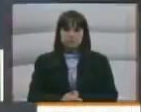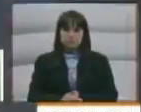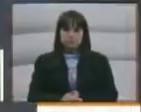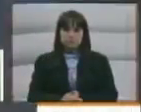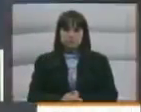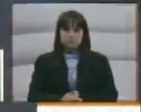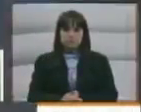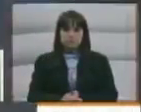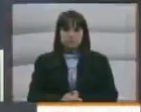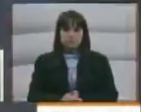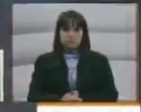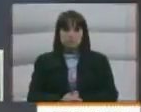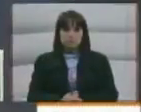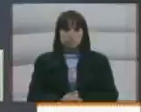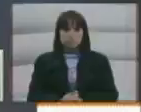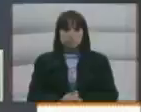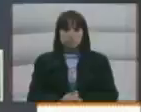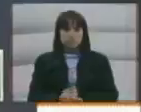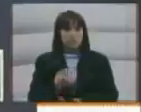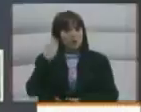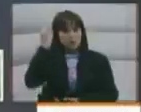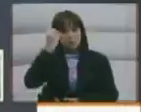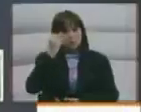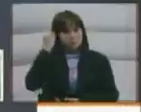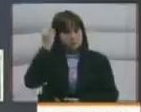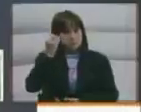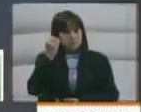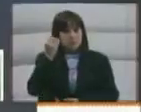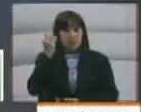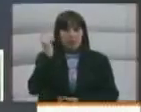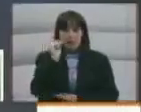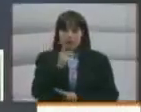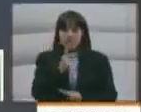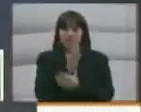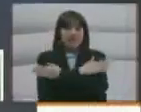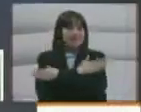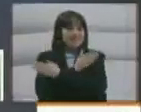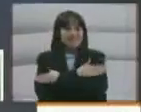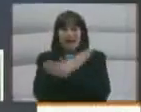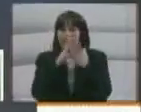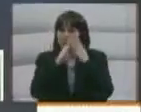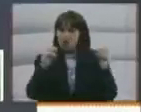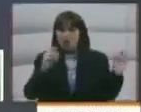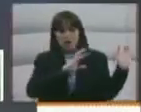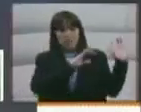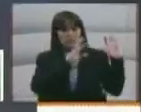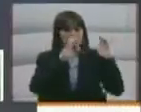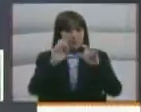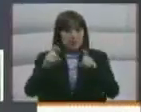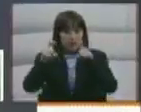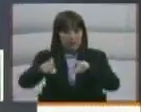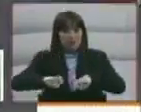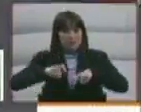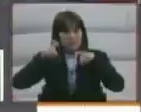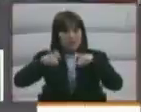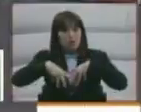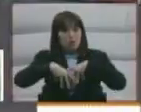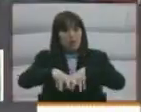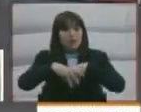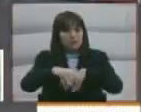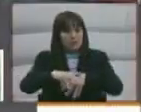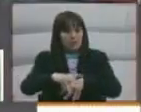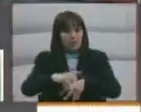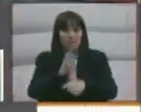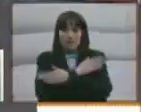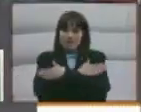No queda otra cosa que felicitar a estos campesinos, que acompañar a estos campesinos, de no abandonar